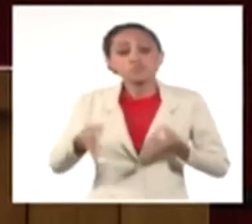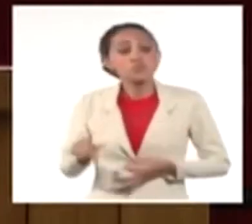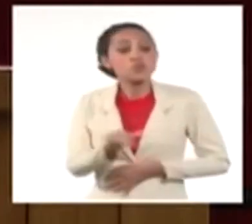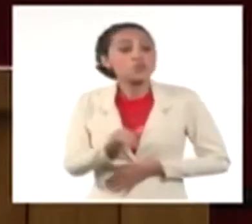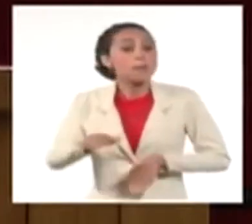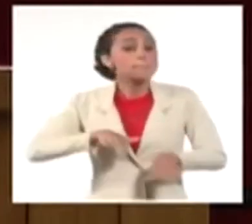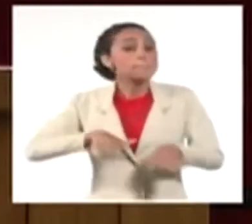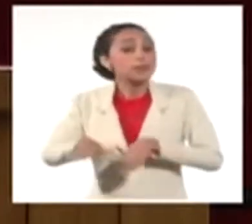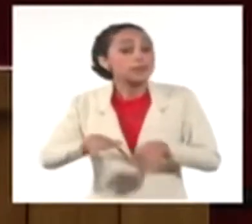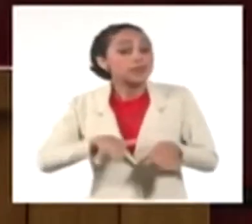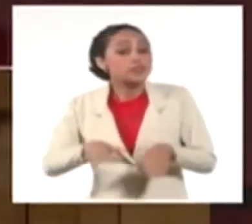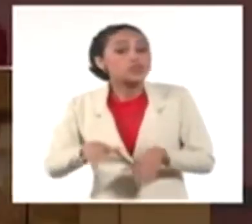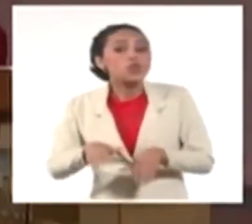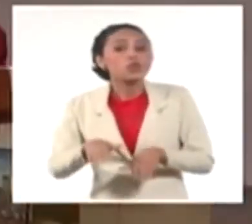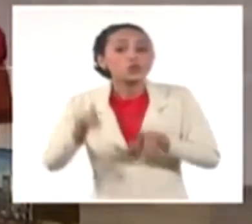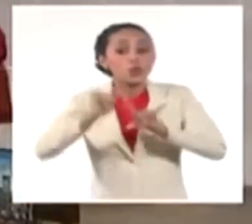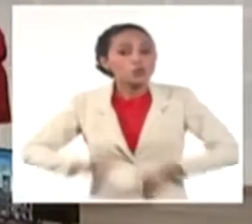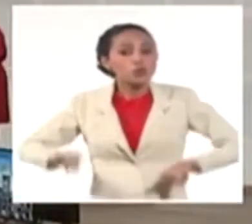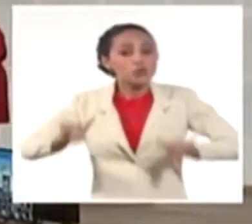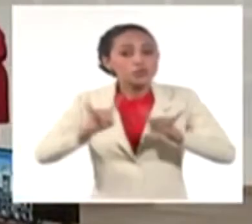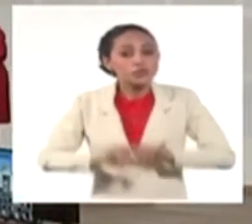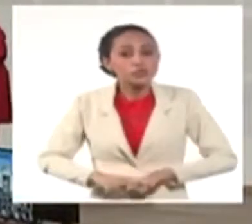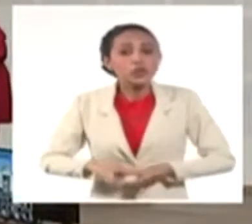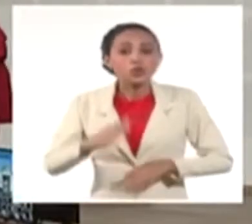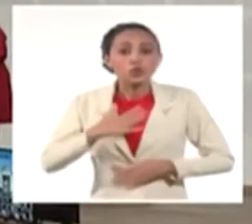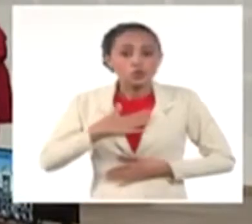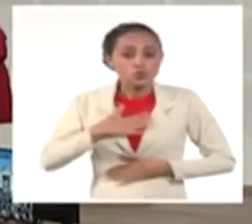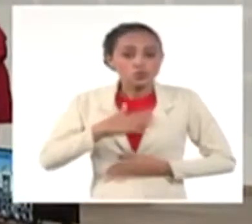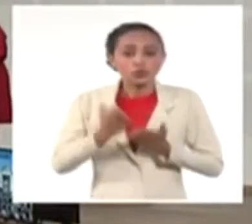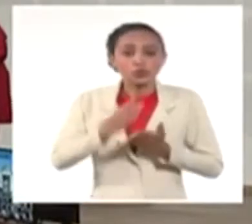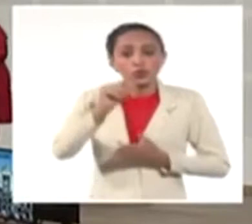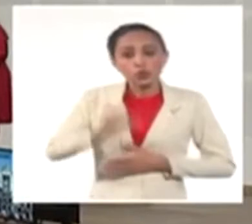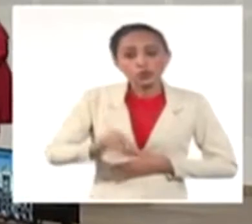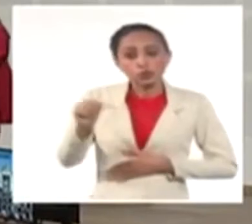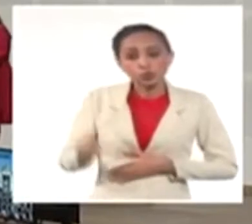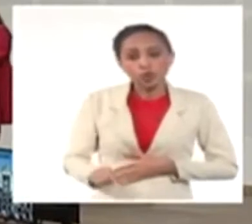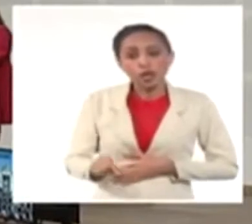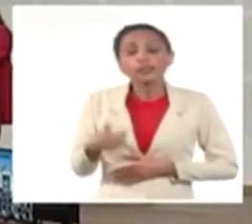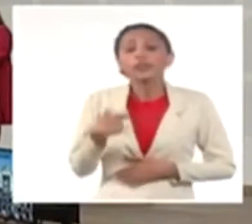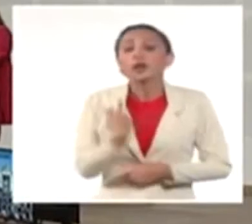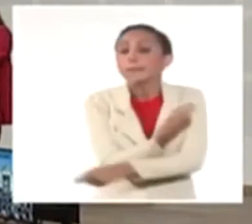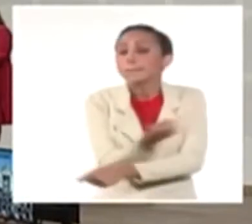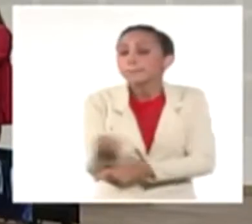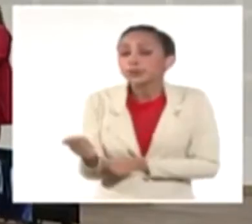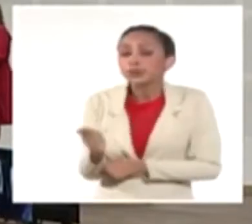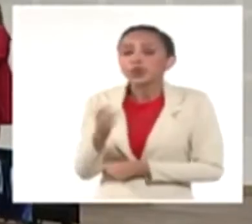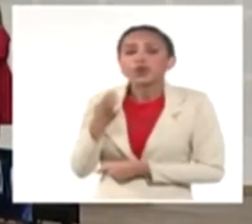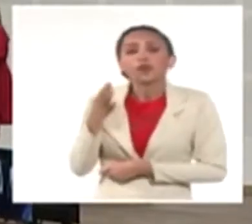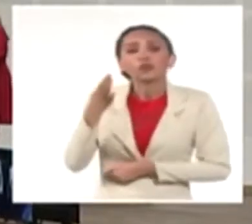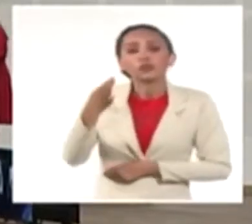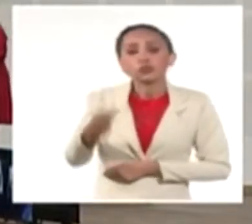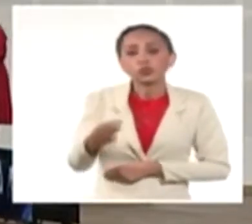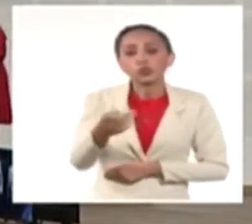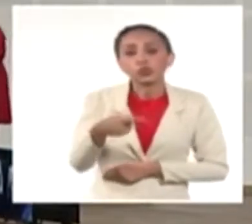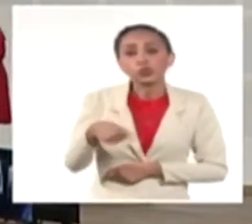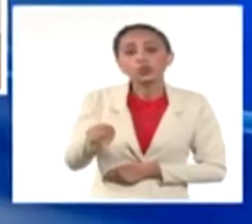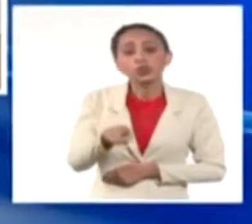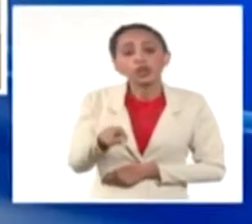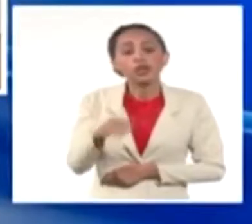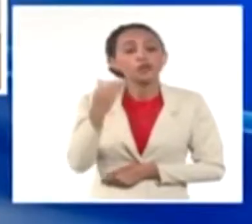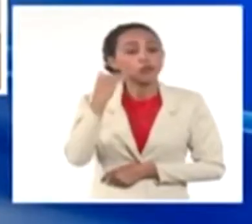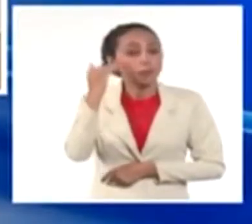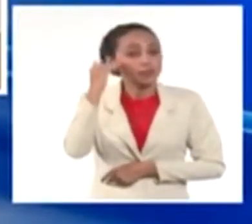preparación en estudios superiores a nuestros estudiantes, que serán los profesionales del futuro y que se forman en las más